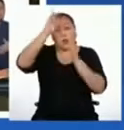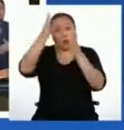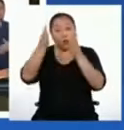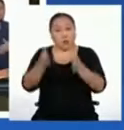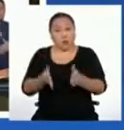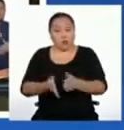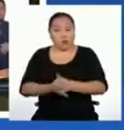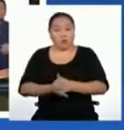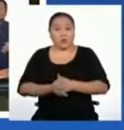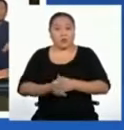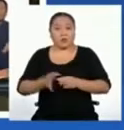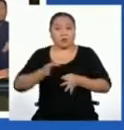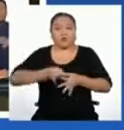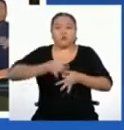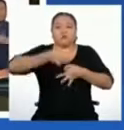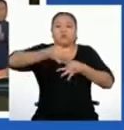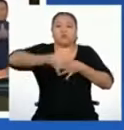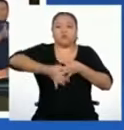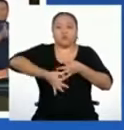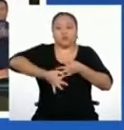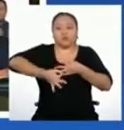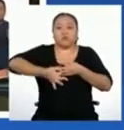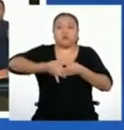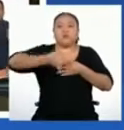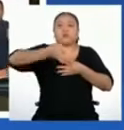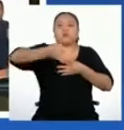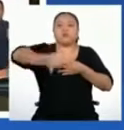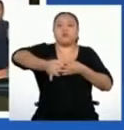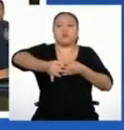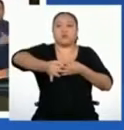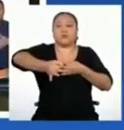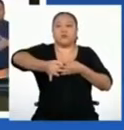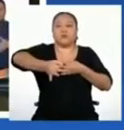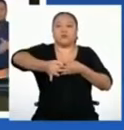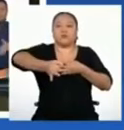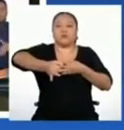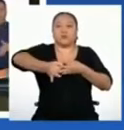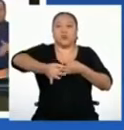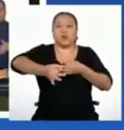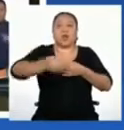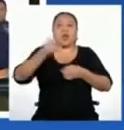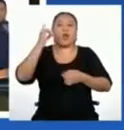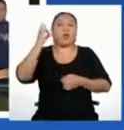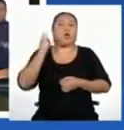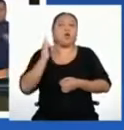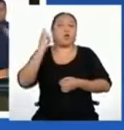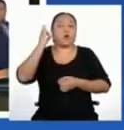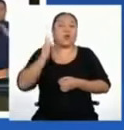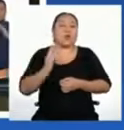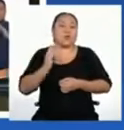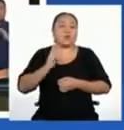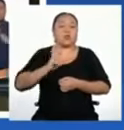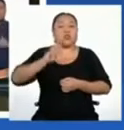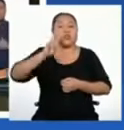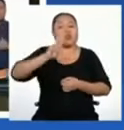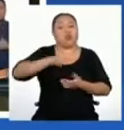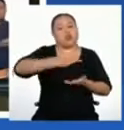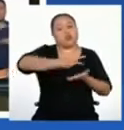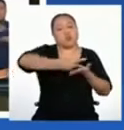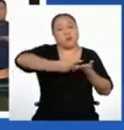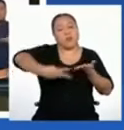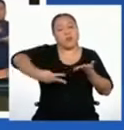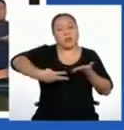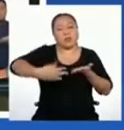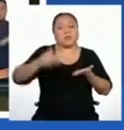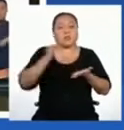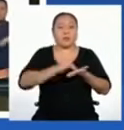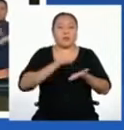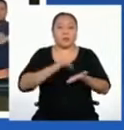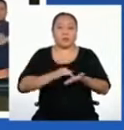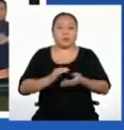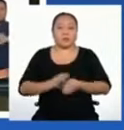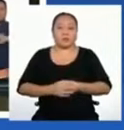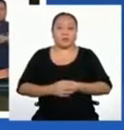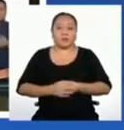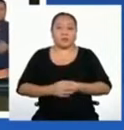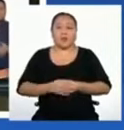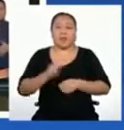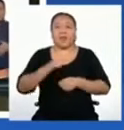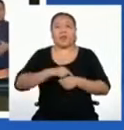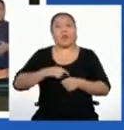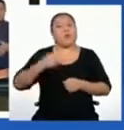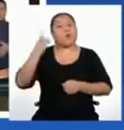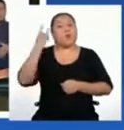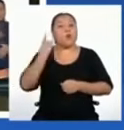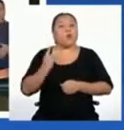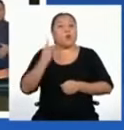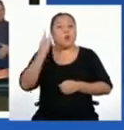es extender el estado de emergencia por 2 semanas más. El estado de